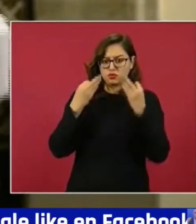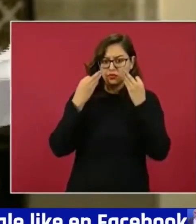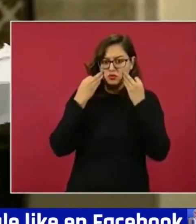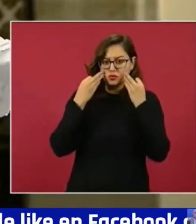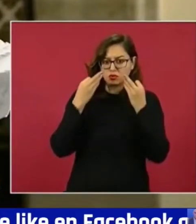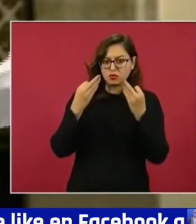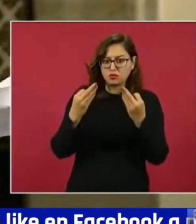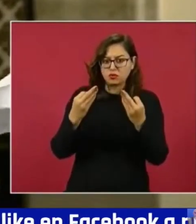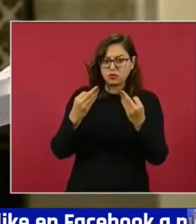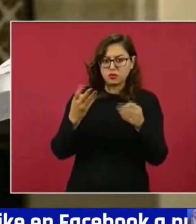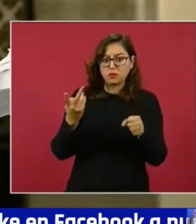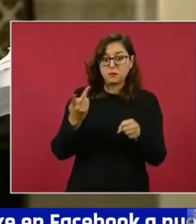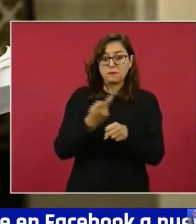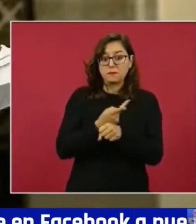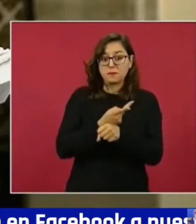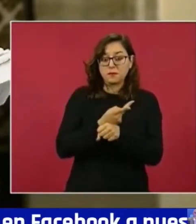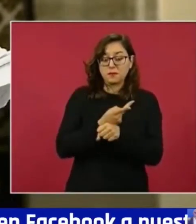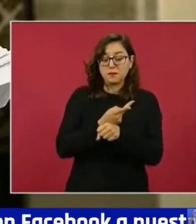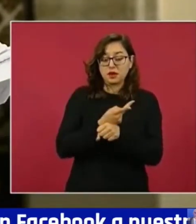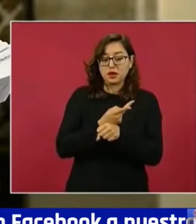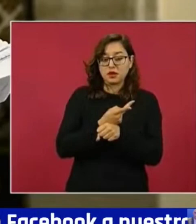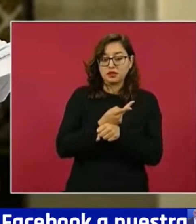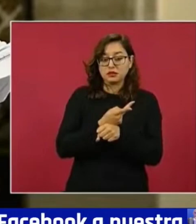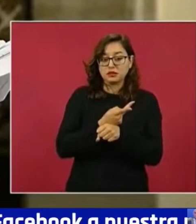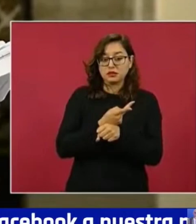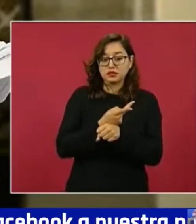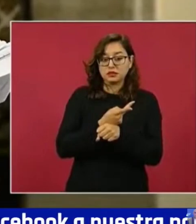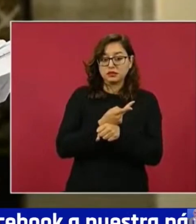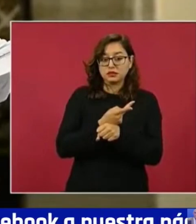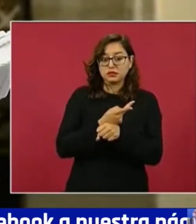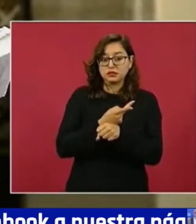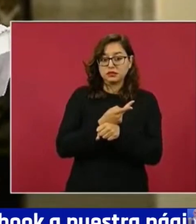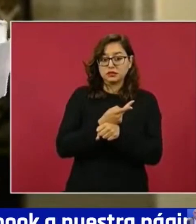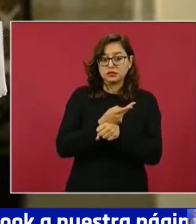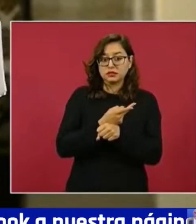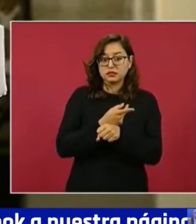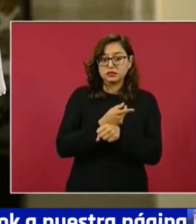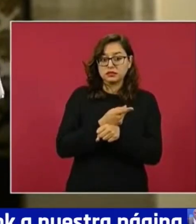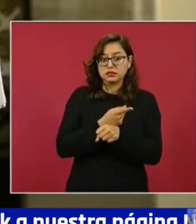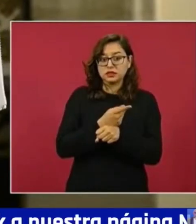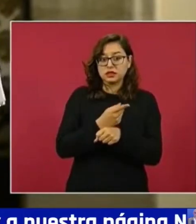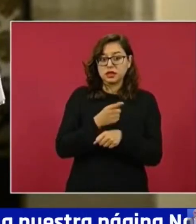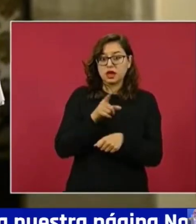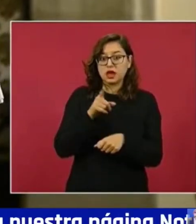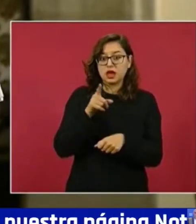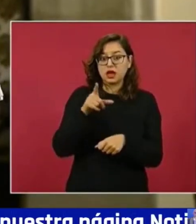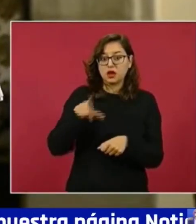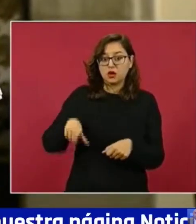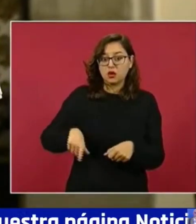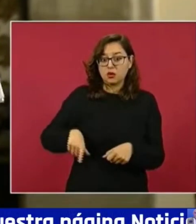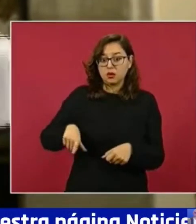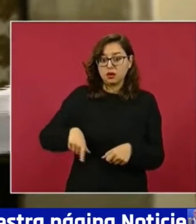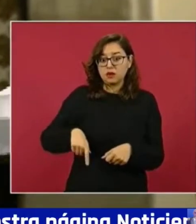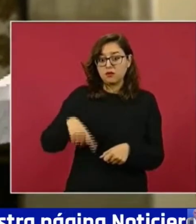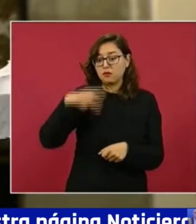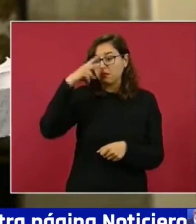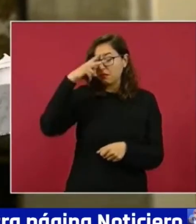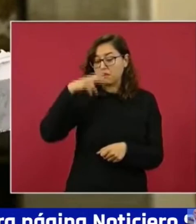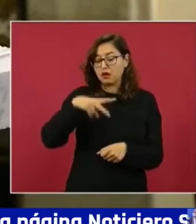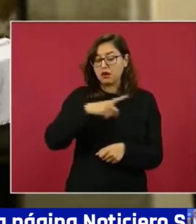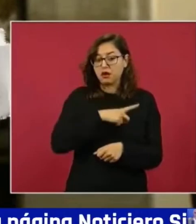el gobierno de México tuvo que entregar 12,500 millones de pesos, más